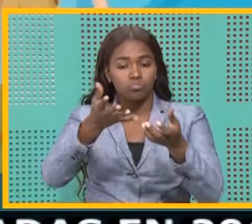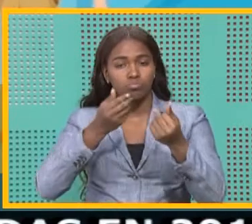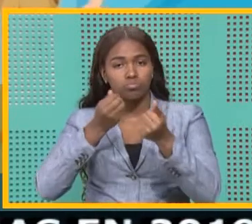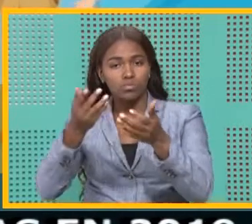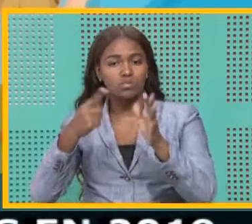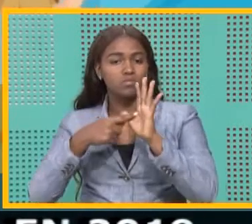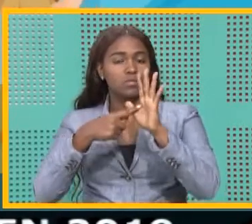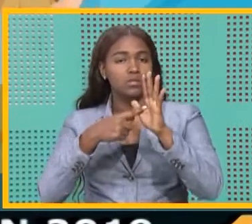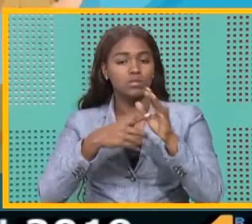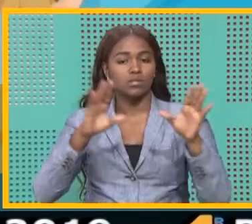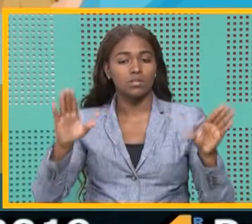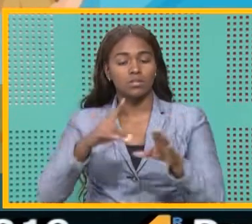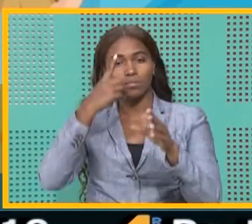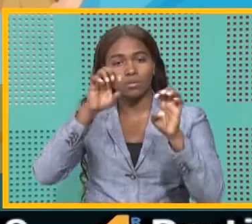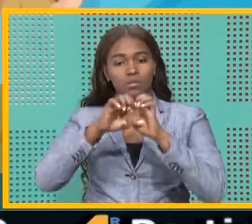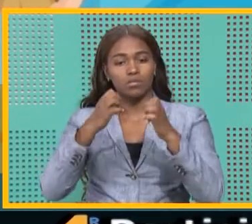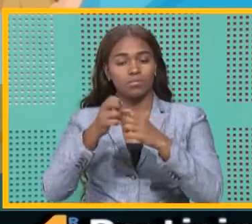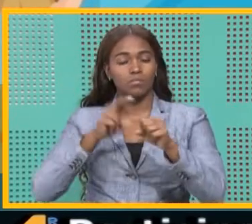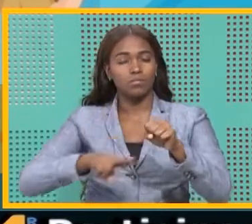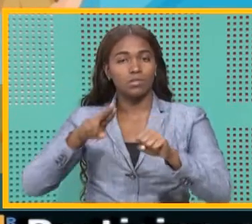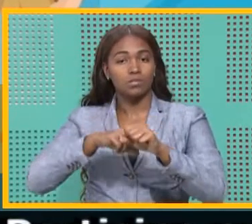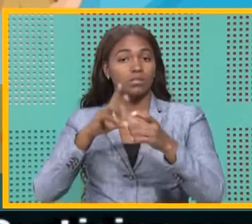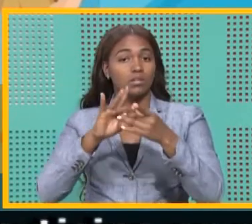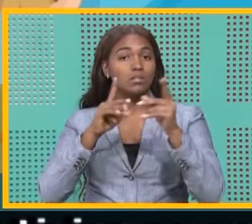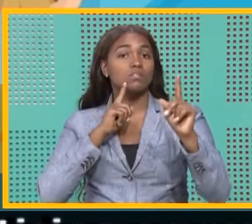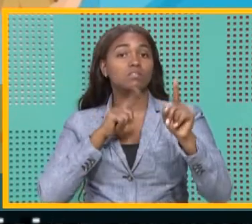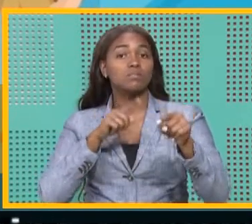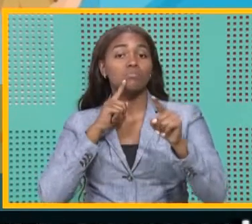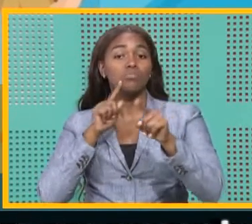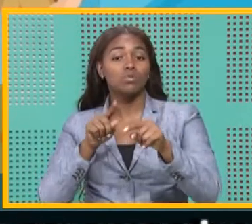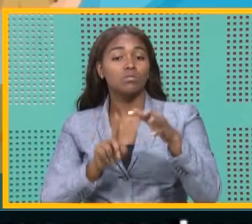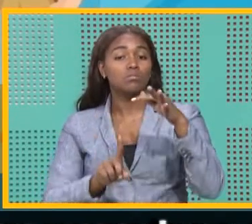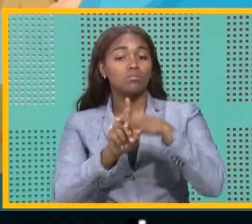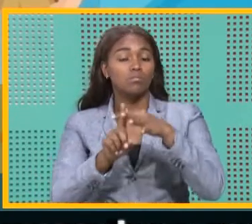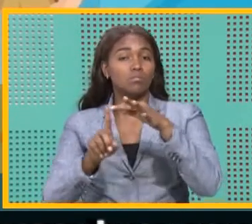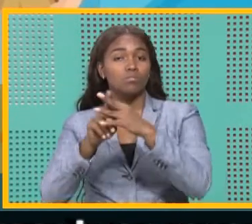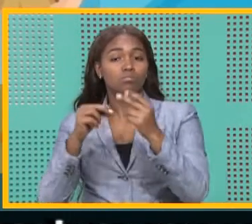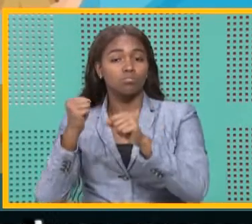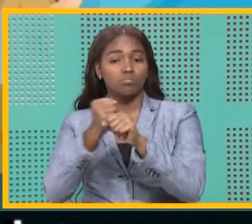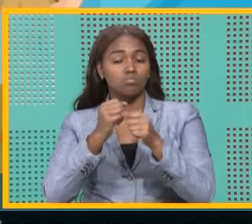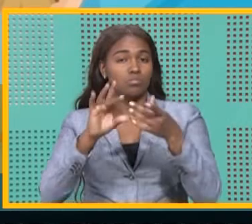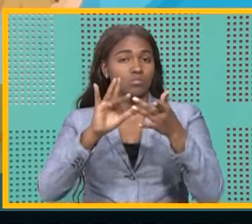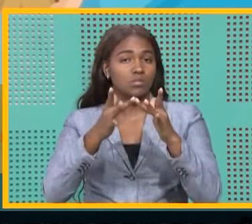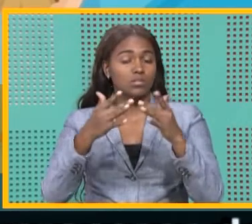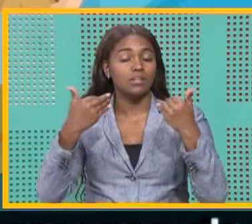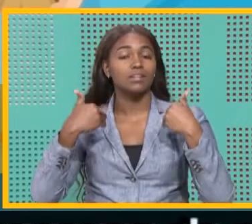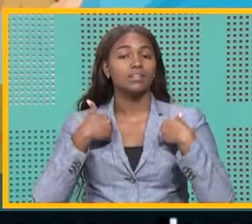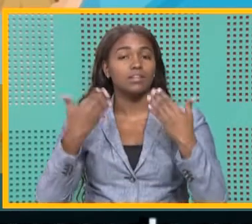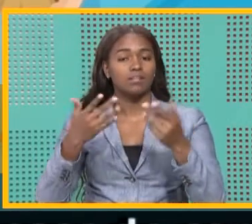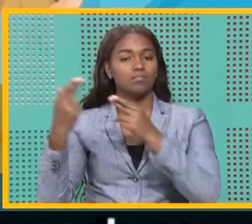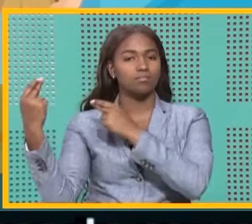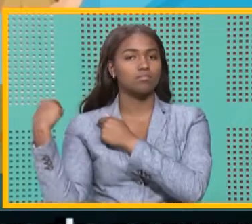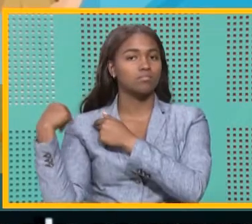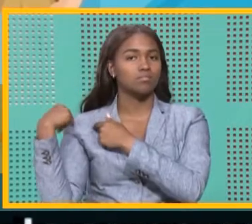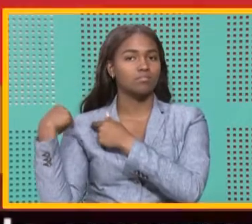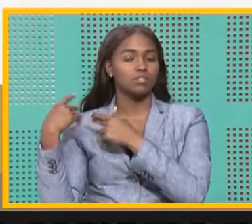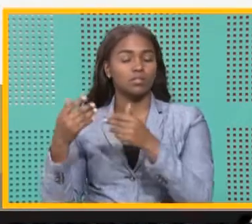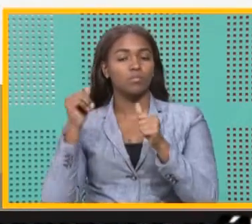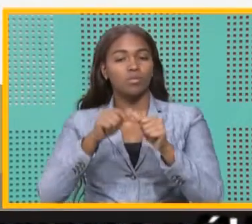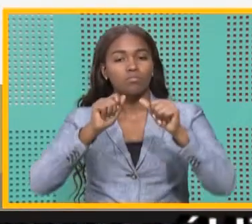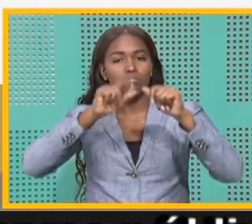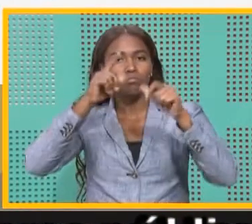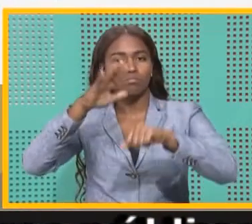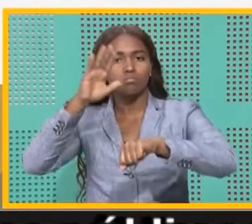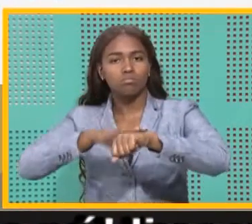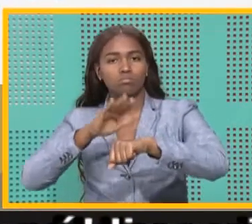noticias elaboradas por el Equipo Nacional de Respuesta a Incidentes Cibernéticos, que tiene la responsabilidad de alertar a